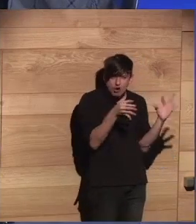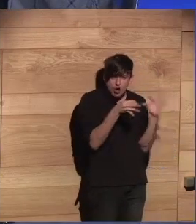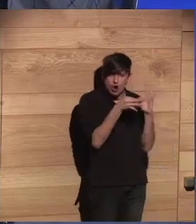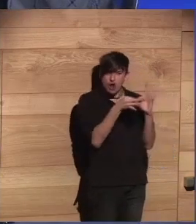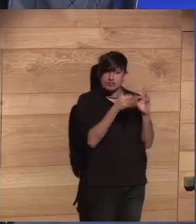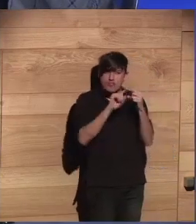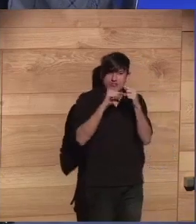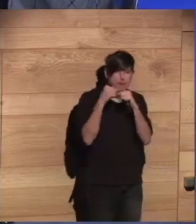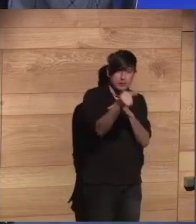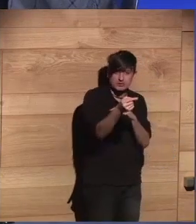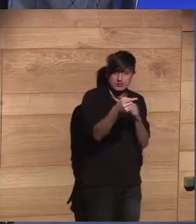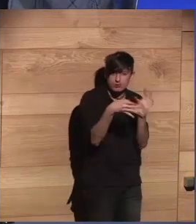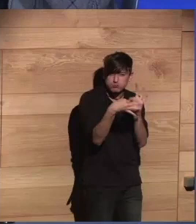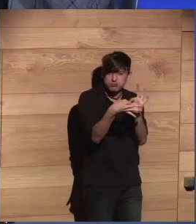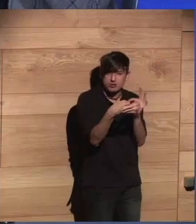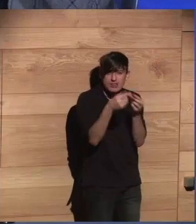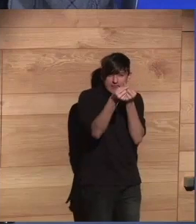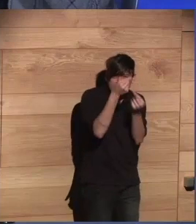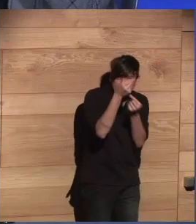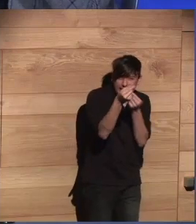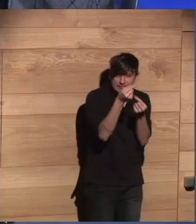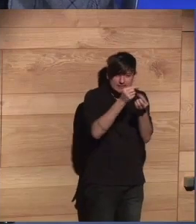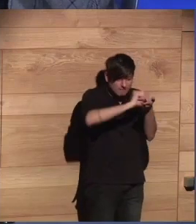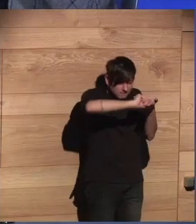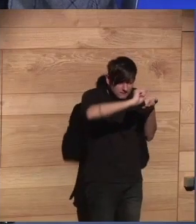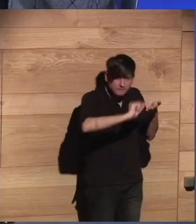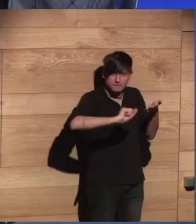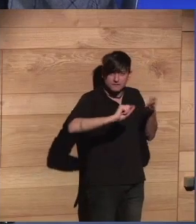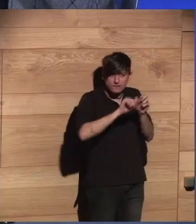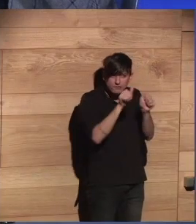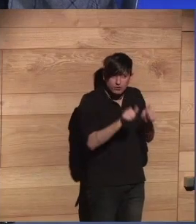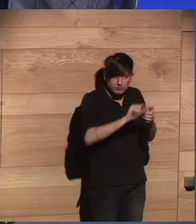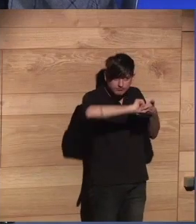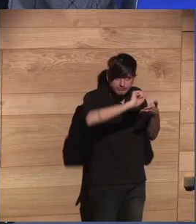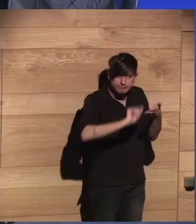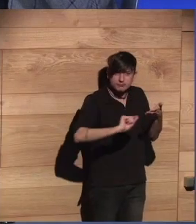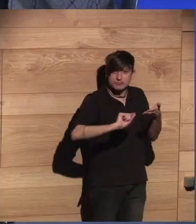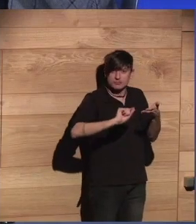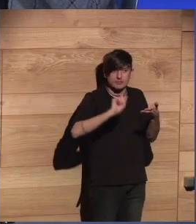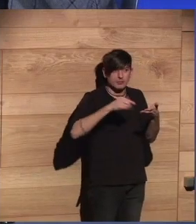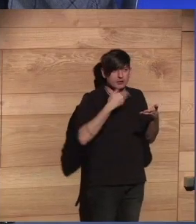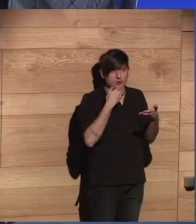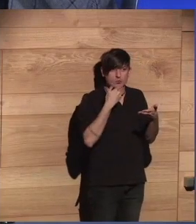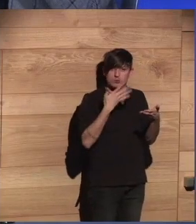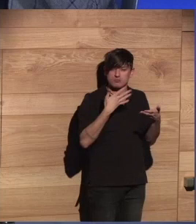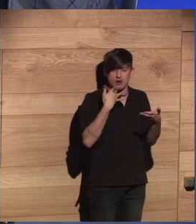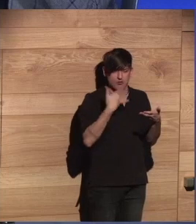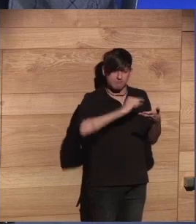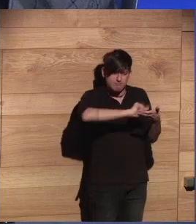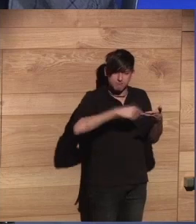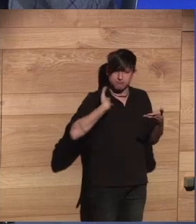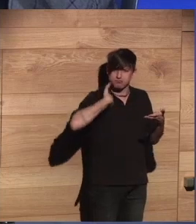que venía después, sí, en la manera de detallar, de escribir, de tener un gesto muy rabioso,